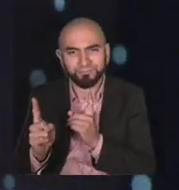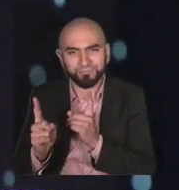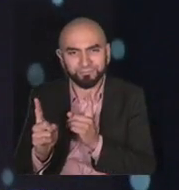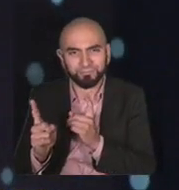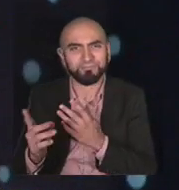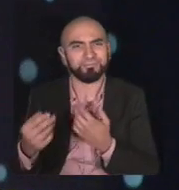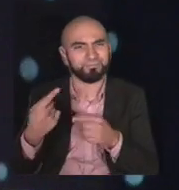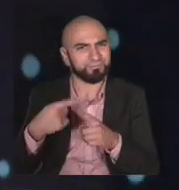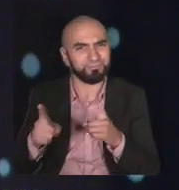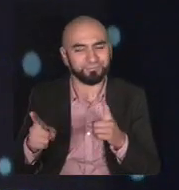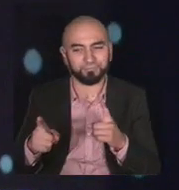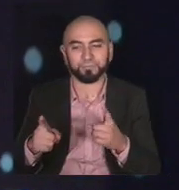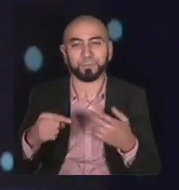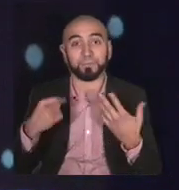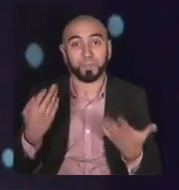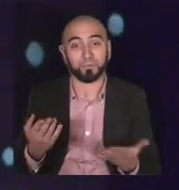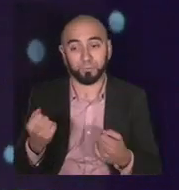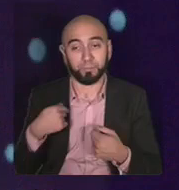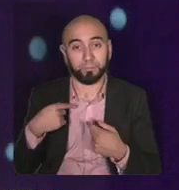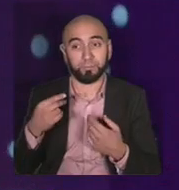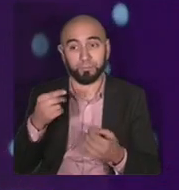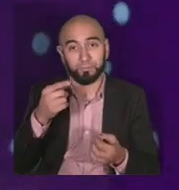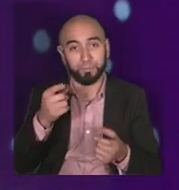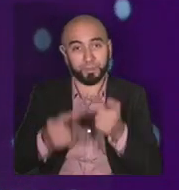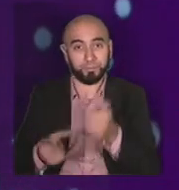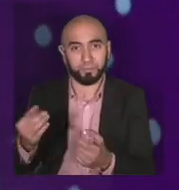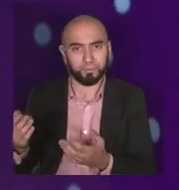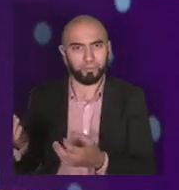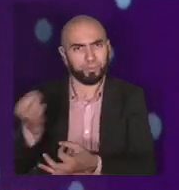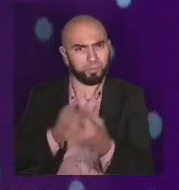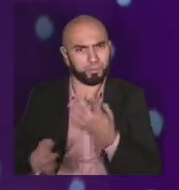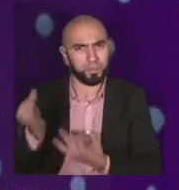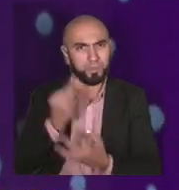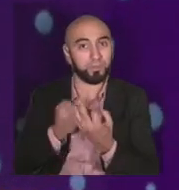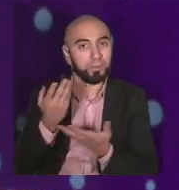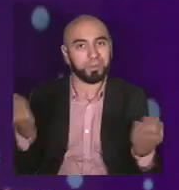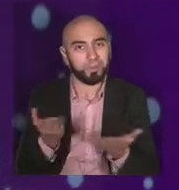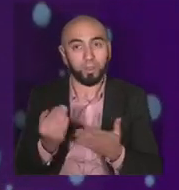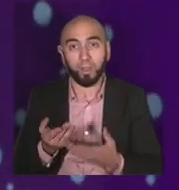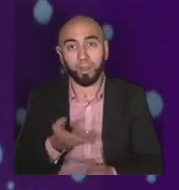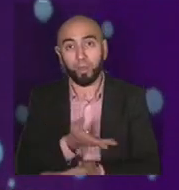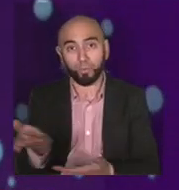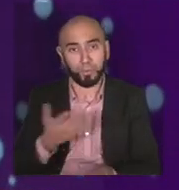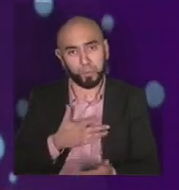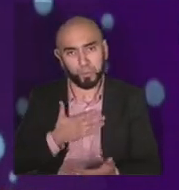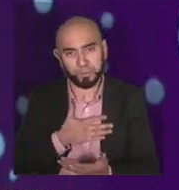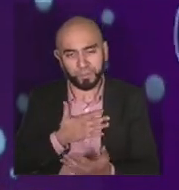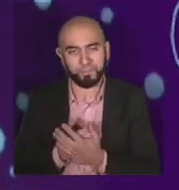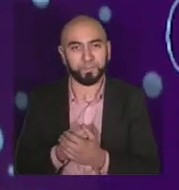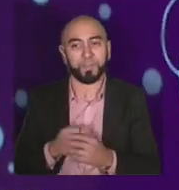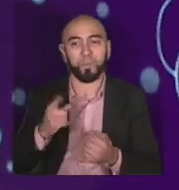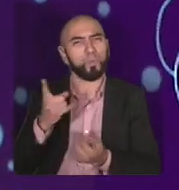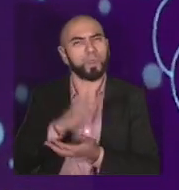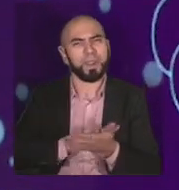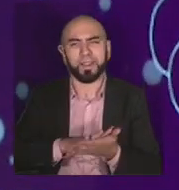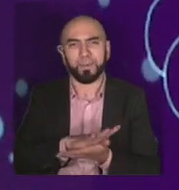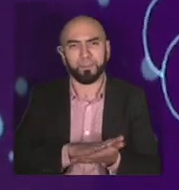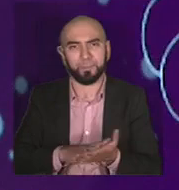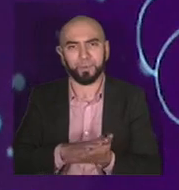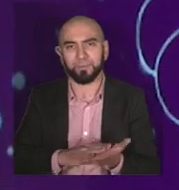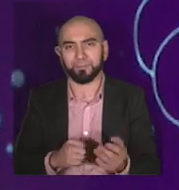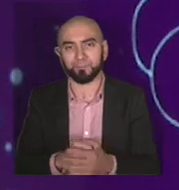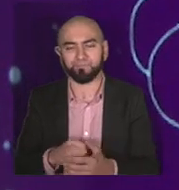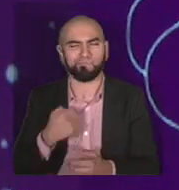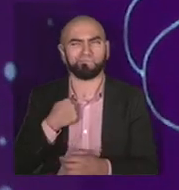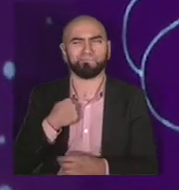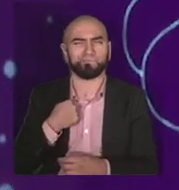Cambridge que a ustedes les gustaría el siguiente ejemplo, y yo les dije, no les va a